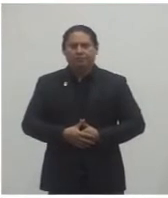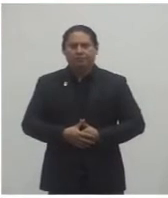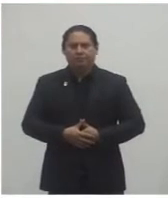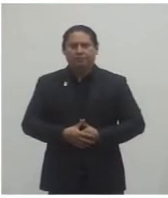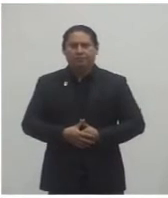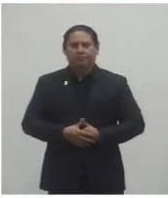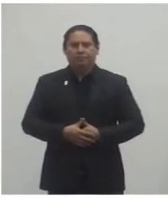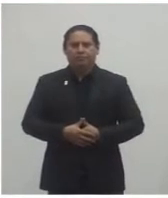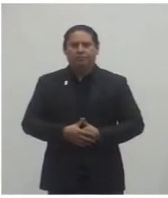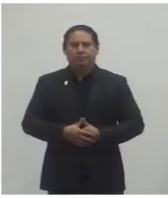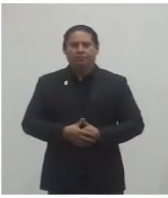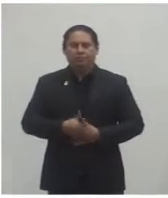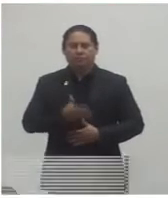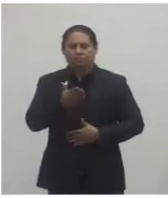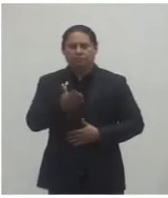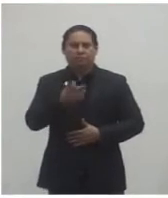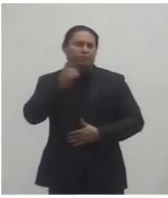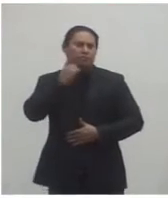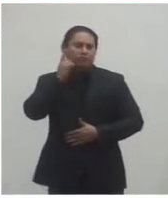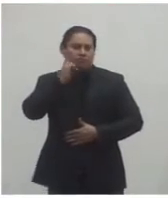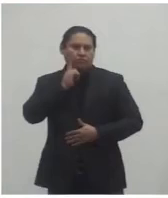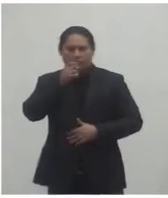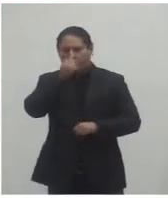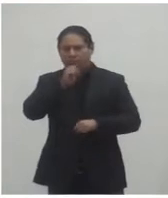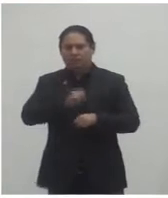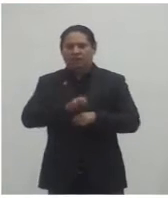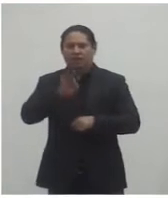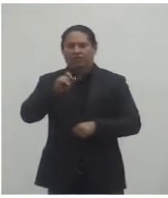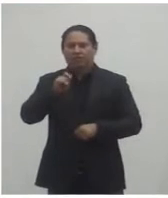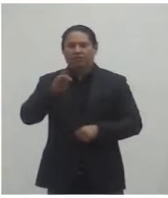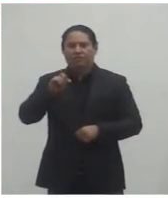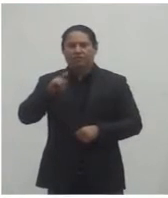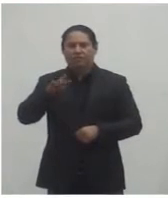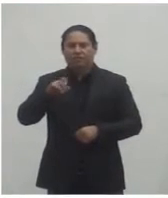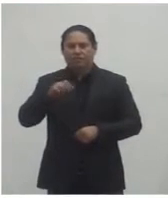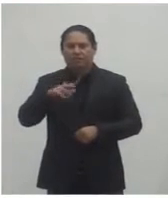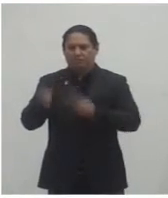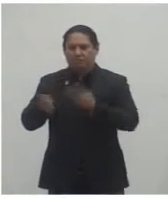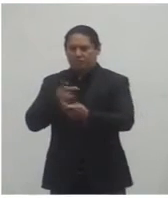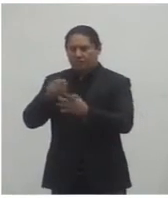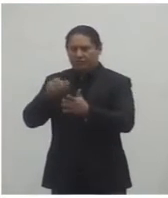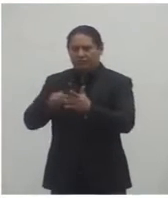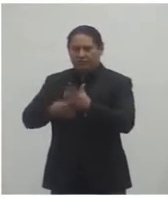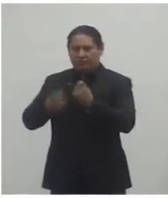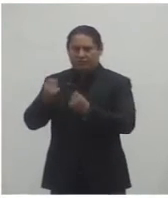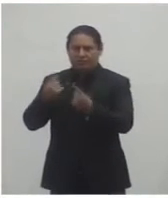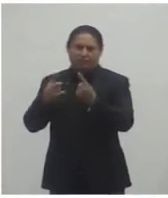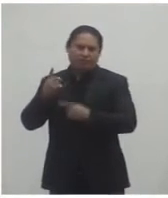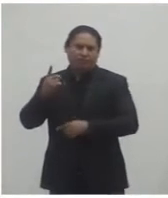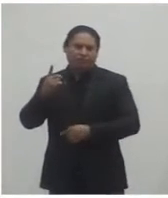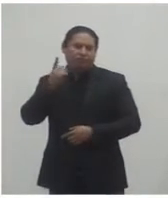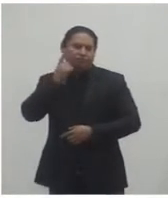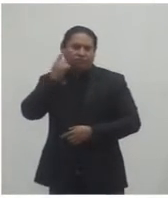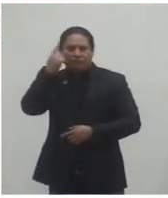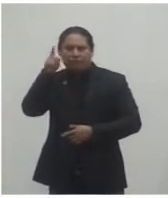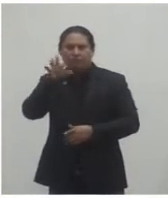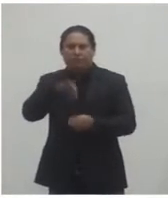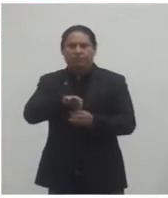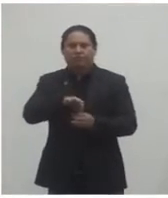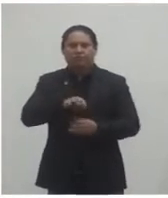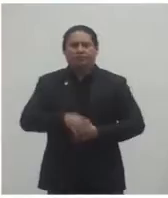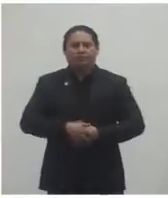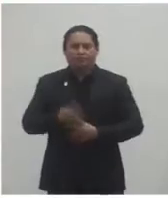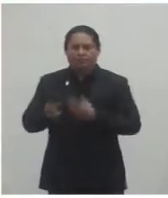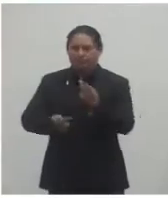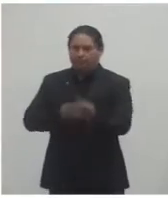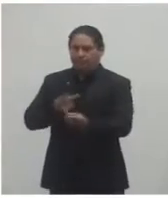Solicito a la diputada secretaria Flor de María Esponda Torres se sirva verificar si falta algún diputado por emitir su voto.